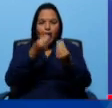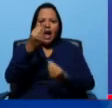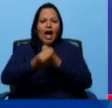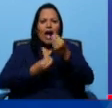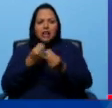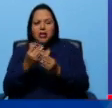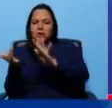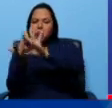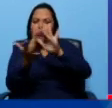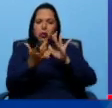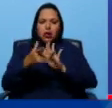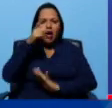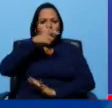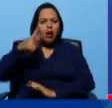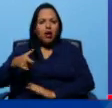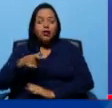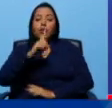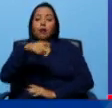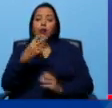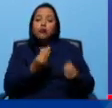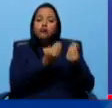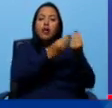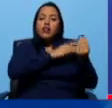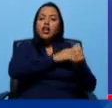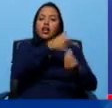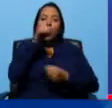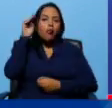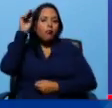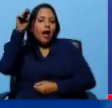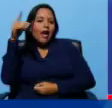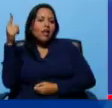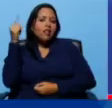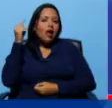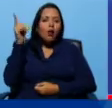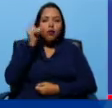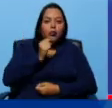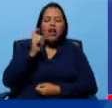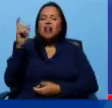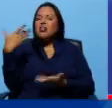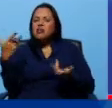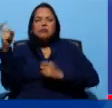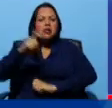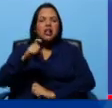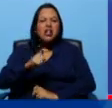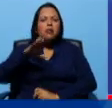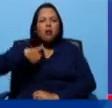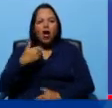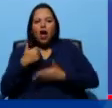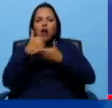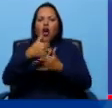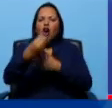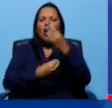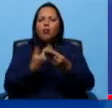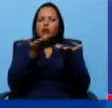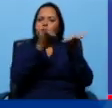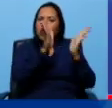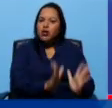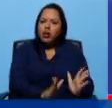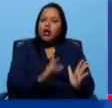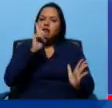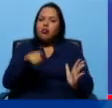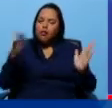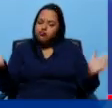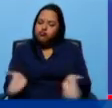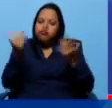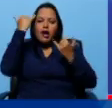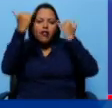acercarse al poder popular, al director, a la maestra, al maestro, ¿qué más necesita? ¿En qué más te podemos ayudar? ¿Cómo están los muchachos? Promover